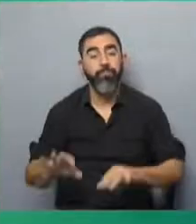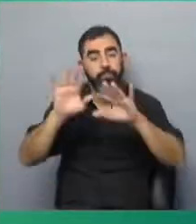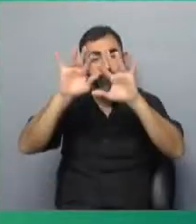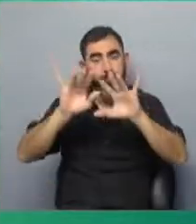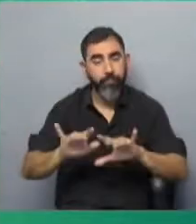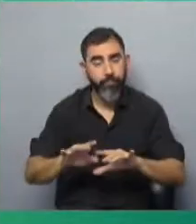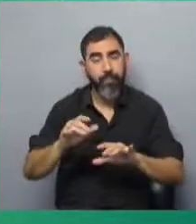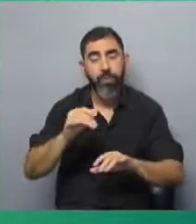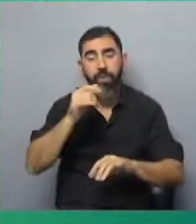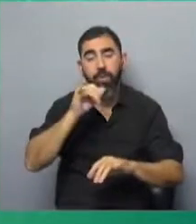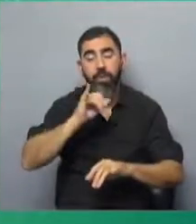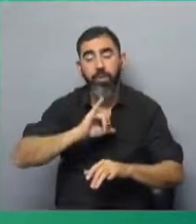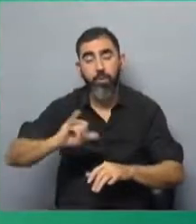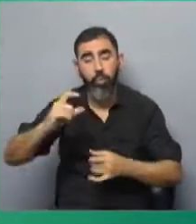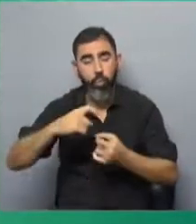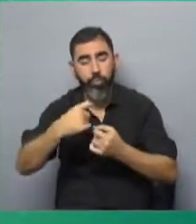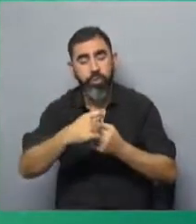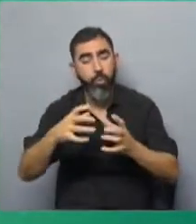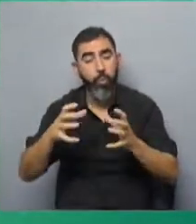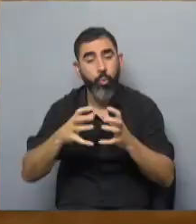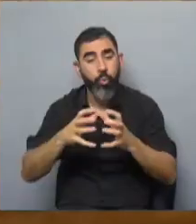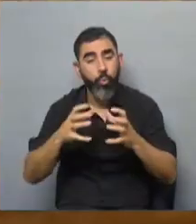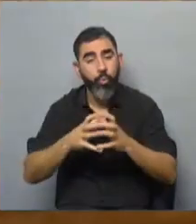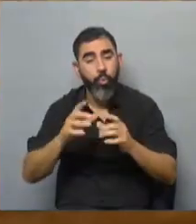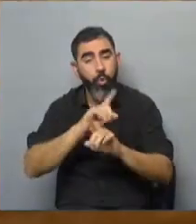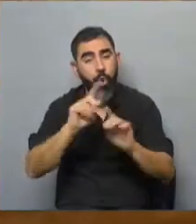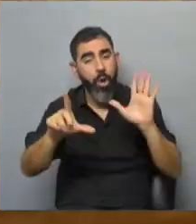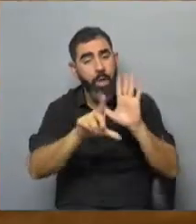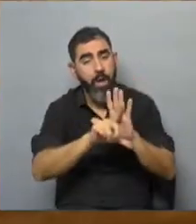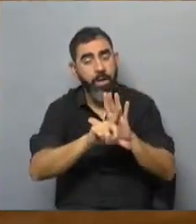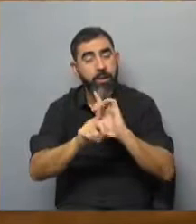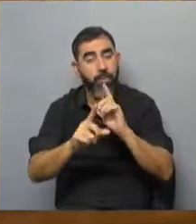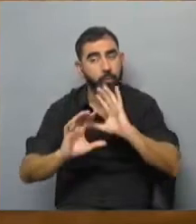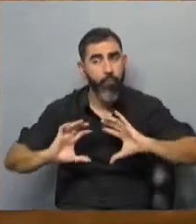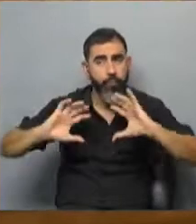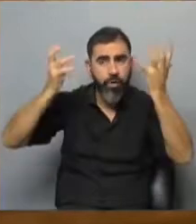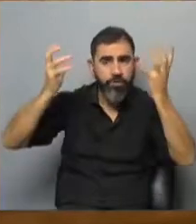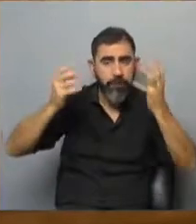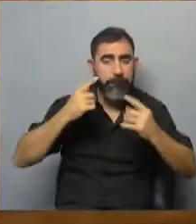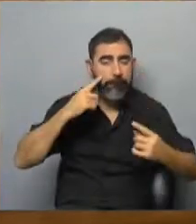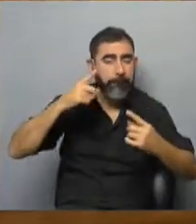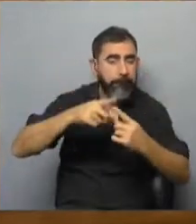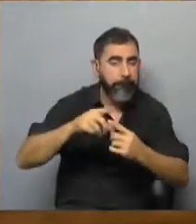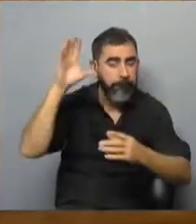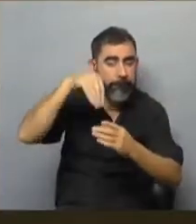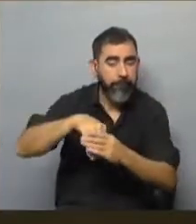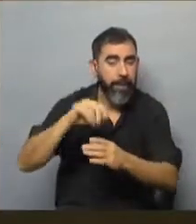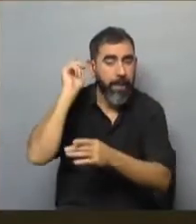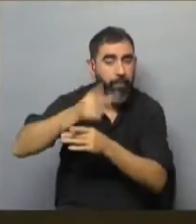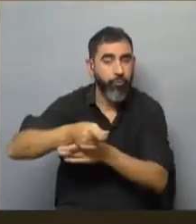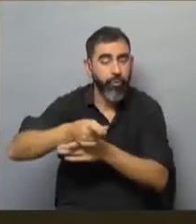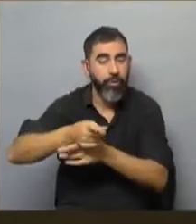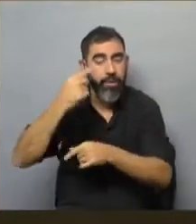la Mutual denunció la existencia de un colectivo que de manera ilegítima y por medio de la violencia pretende interferir en las decisiones